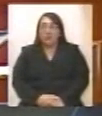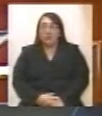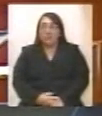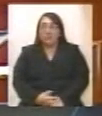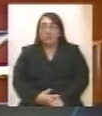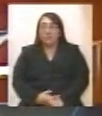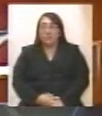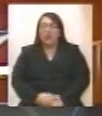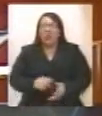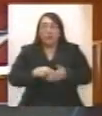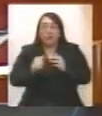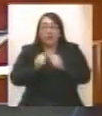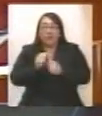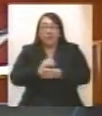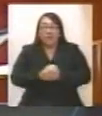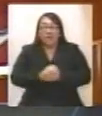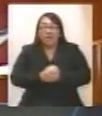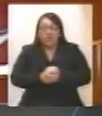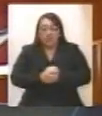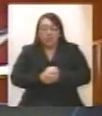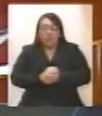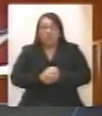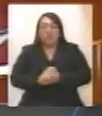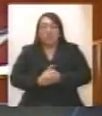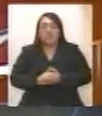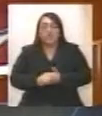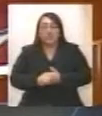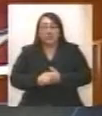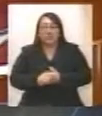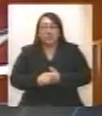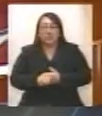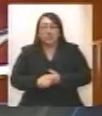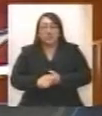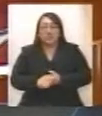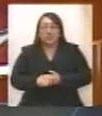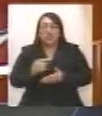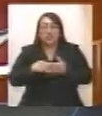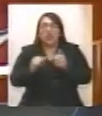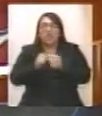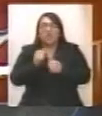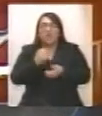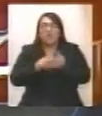La región Asia-Pacífico es prioritaria para el Perú.